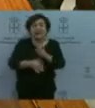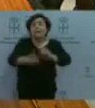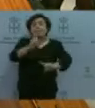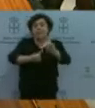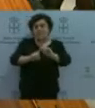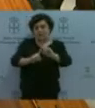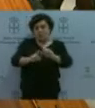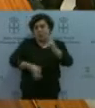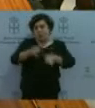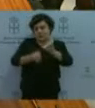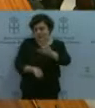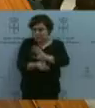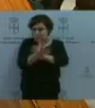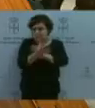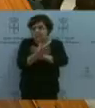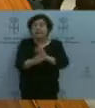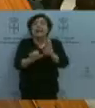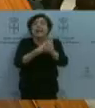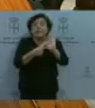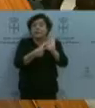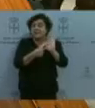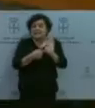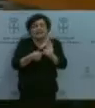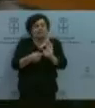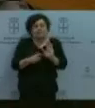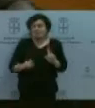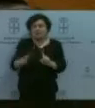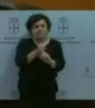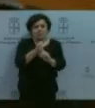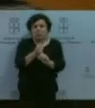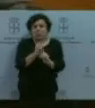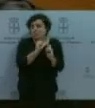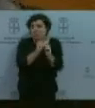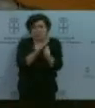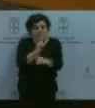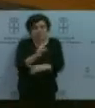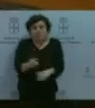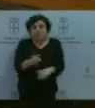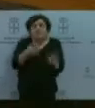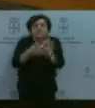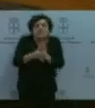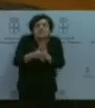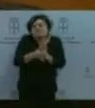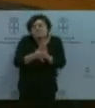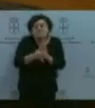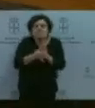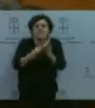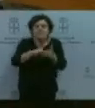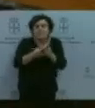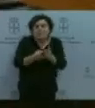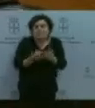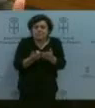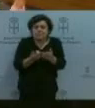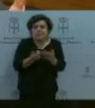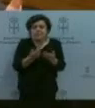soluciona. Esto es un parche, como otros que se hicieron, algunos tristísimos, como por ejemplo convertir los grupos parlamentarios de